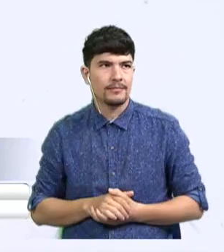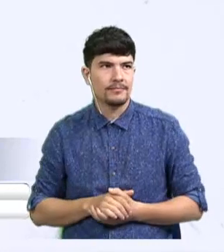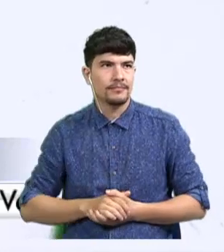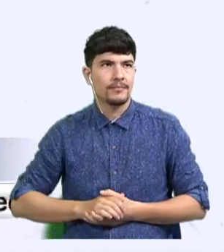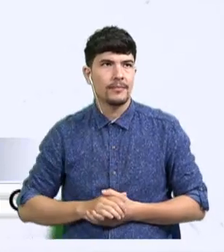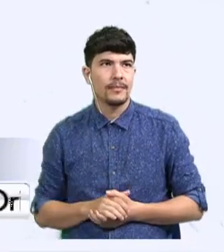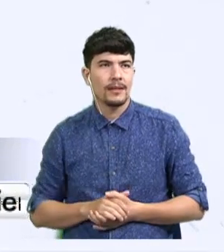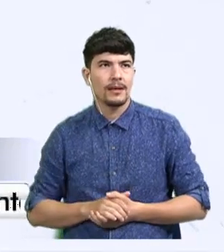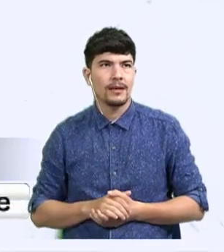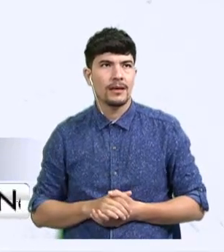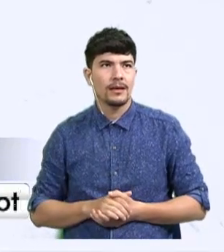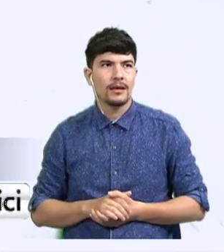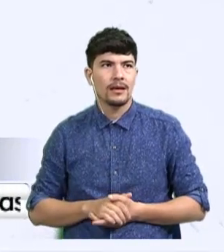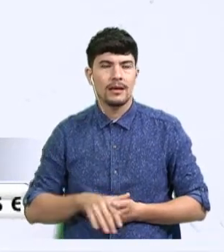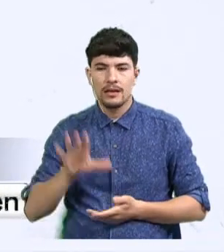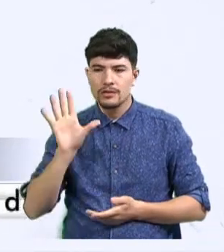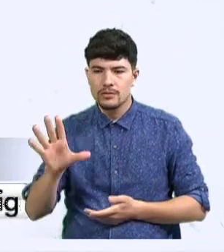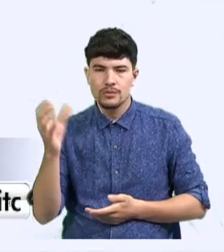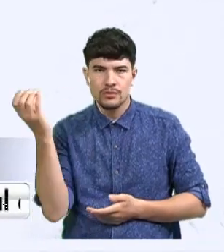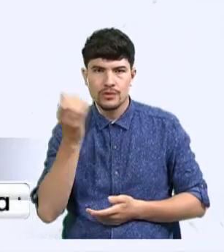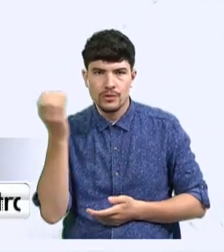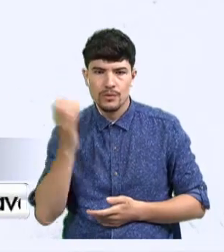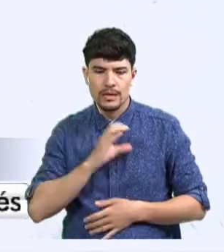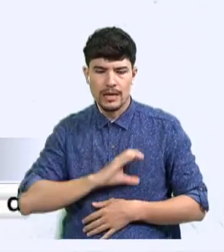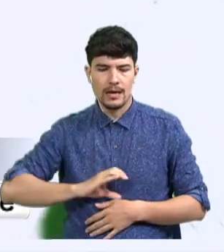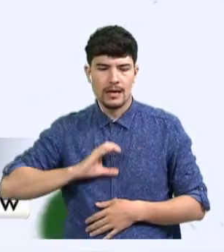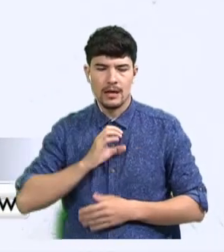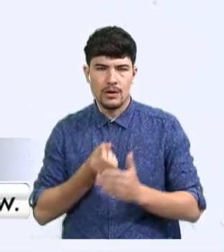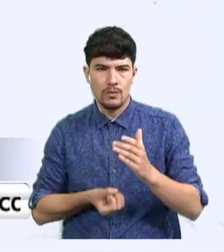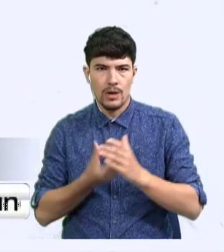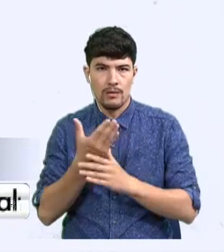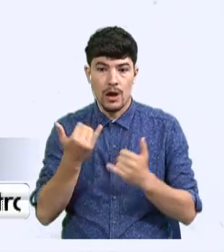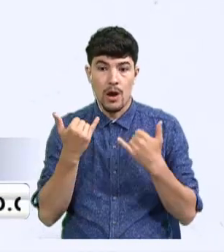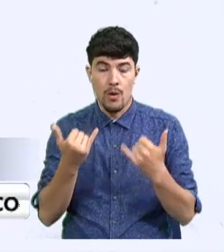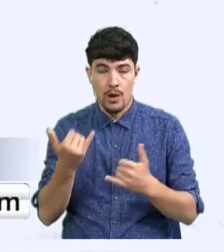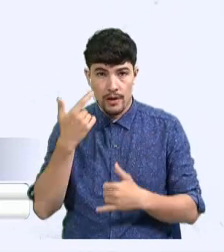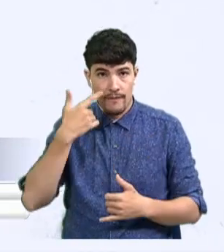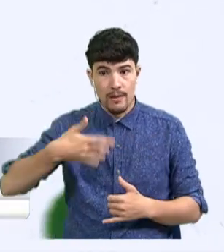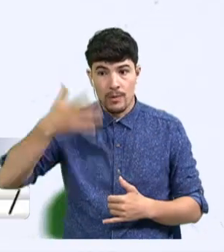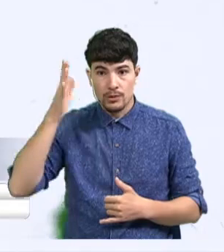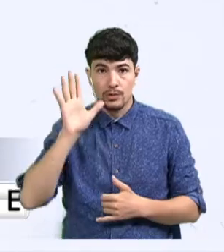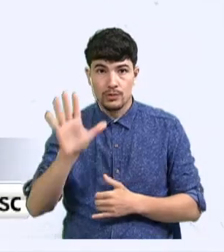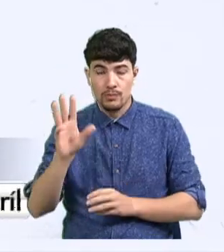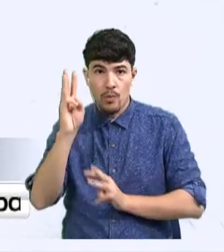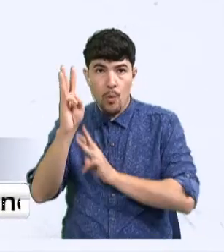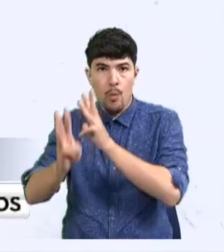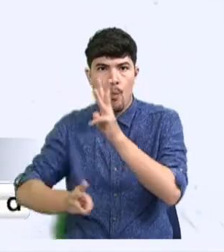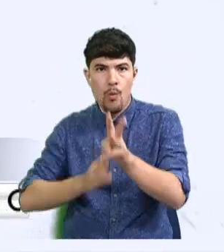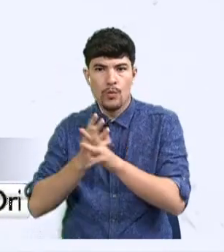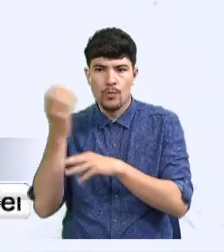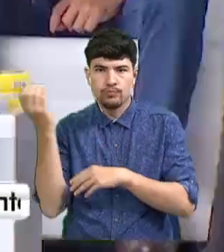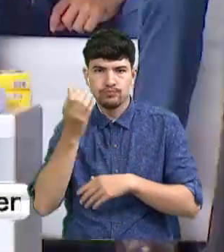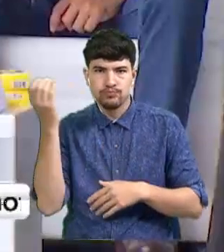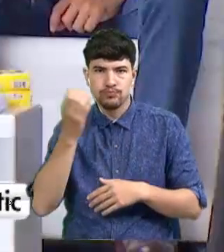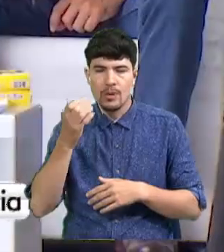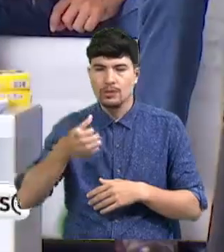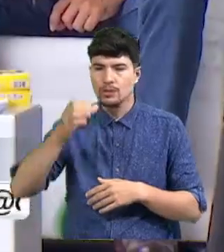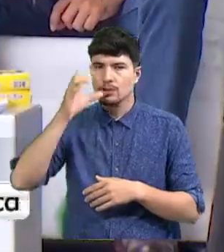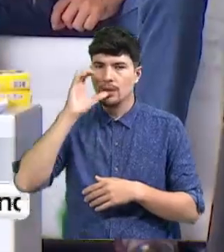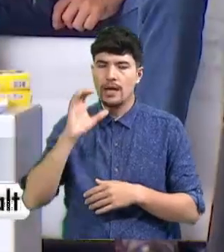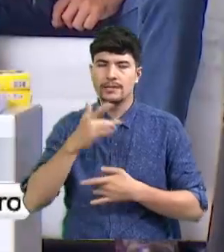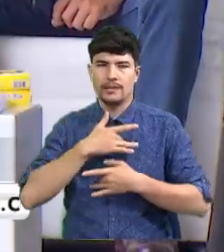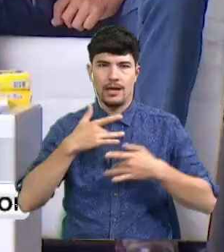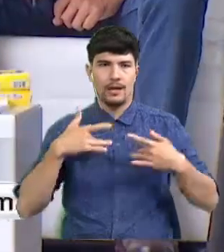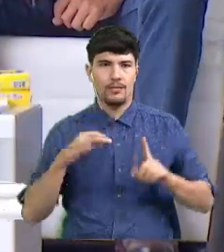que tuviera características novedosas. Hoy en día es una tendencia mundial el consumo saludable.